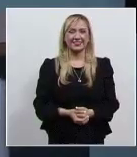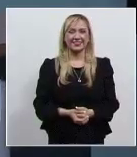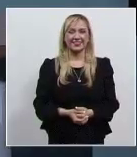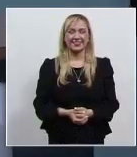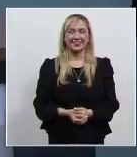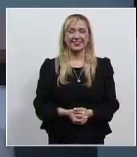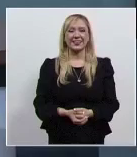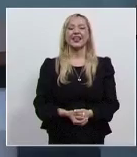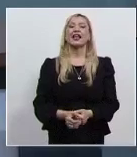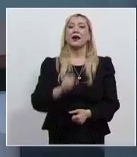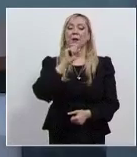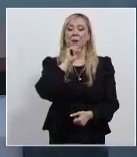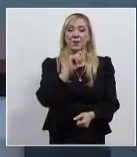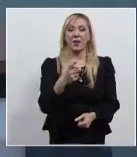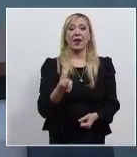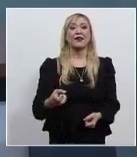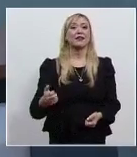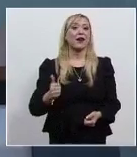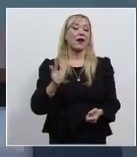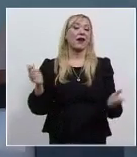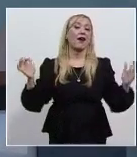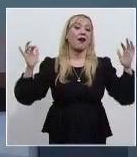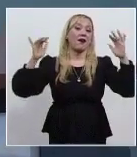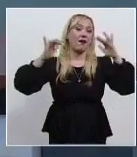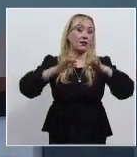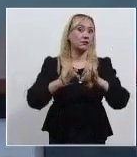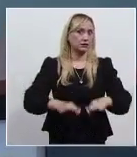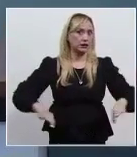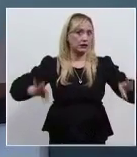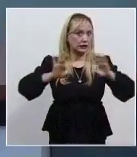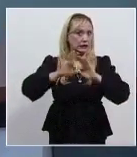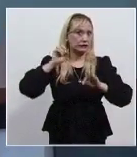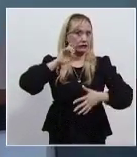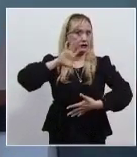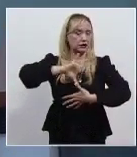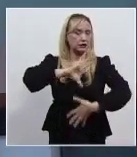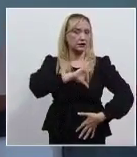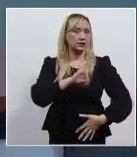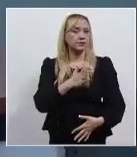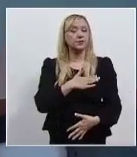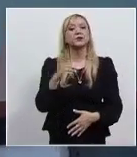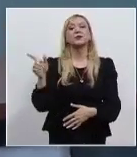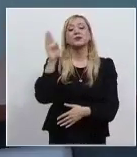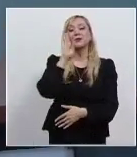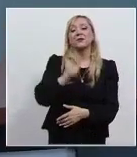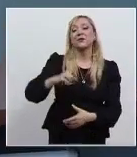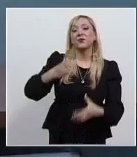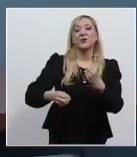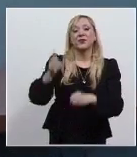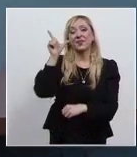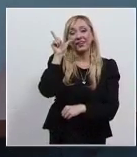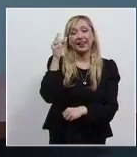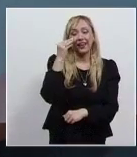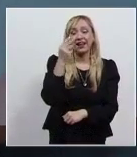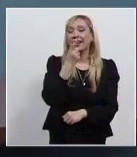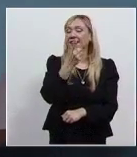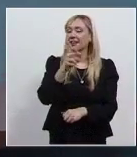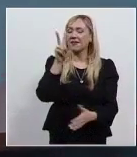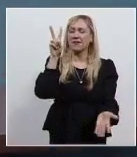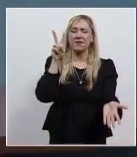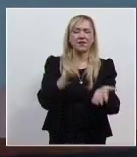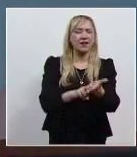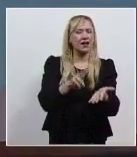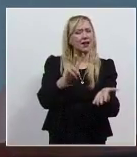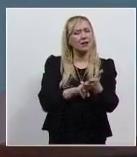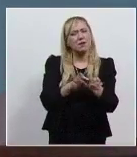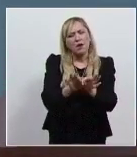Fíjese que en esta misma cumbre, el foro judicial más importante de Iberoamérica, el ministro Luis María Aguilar Morales subrayó el valor de la